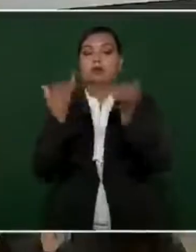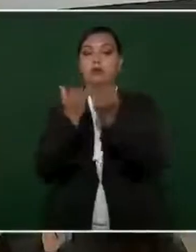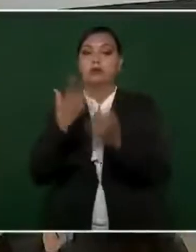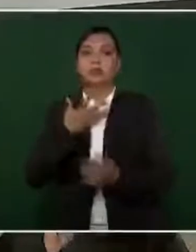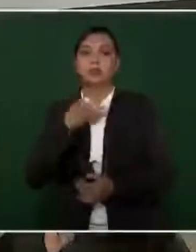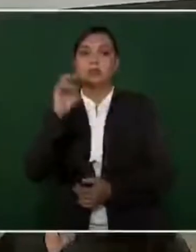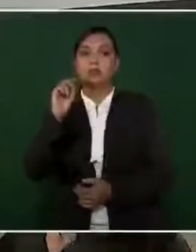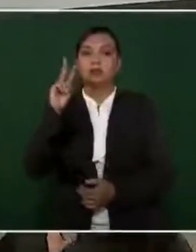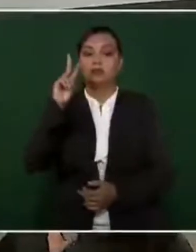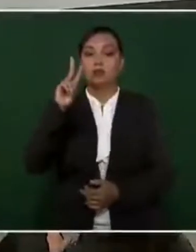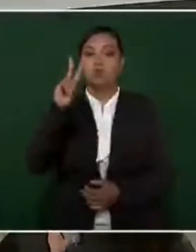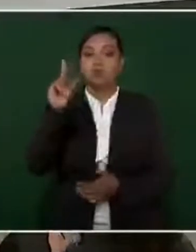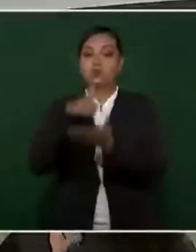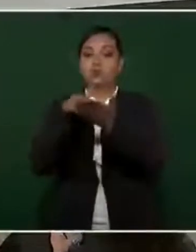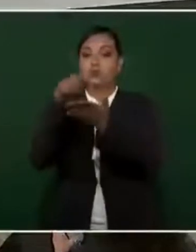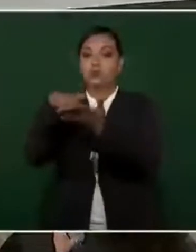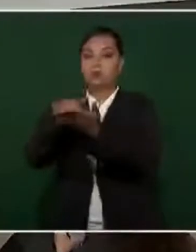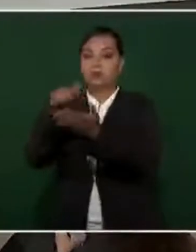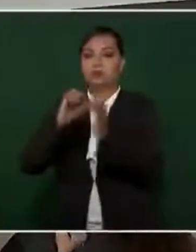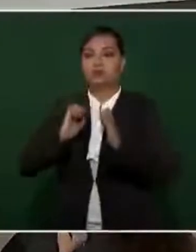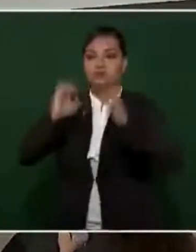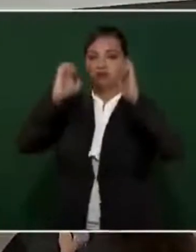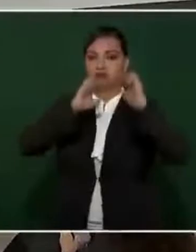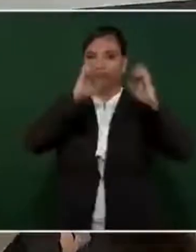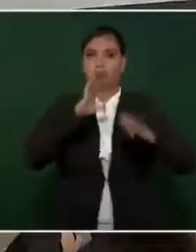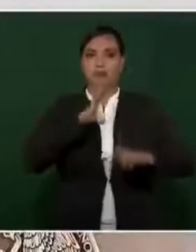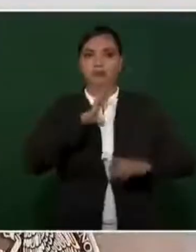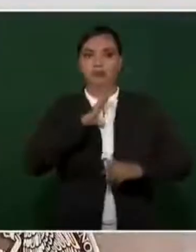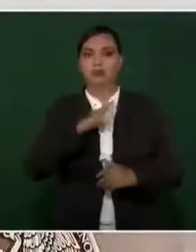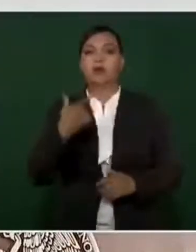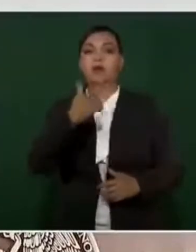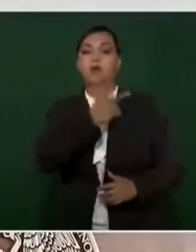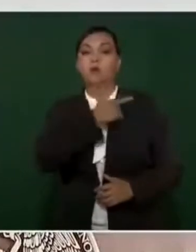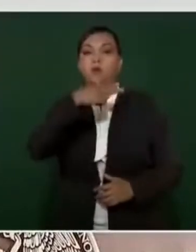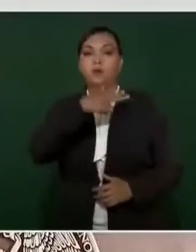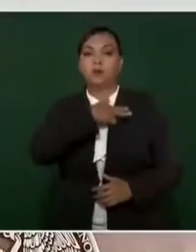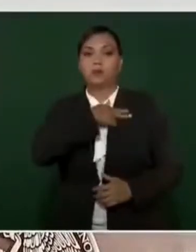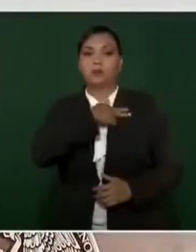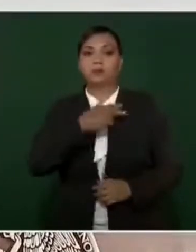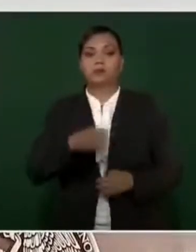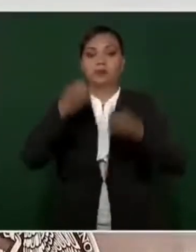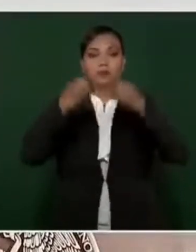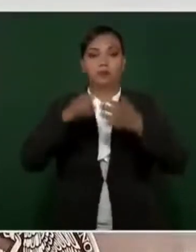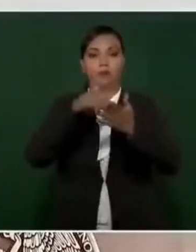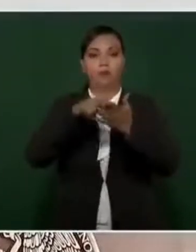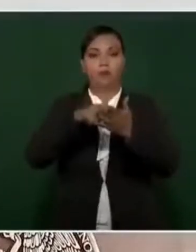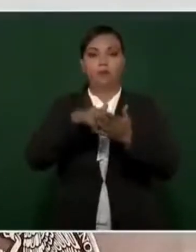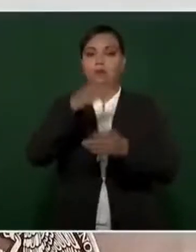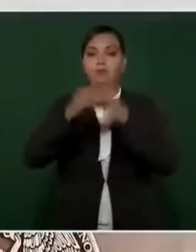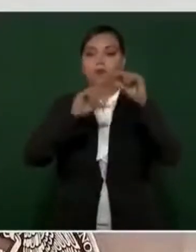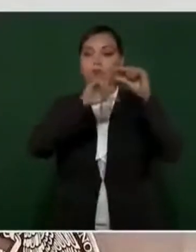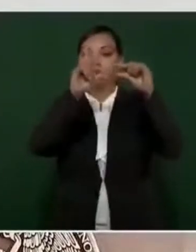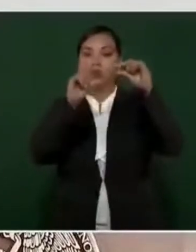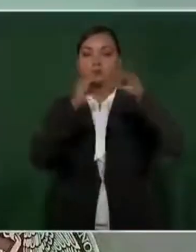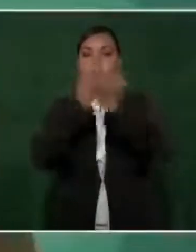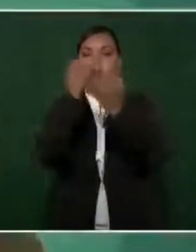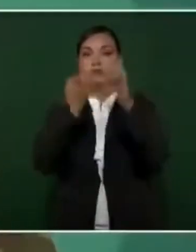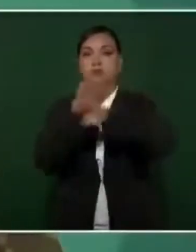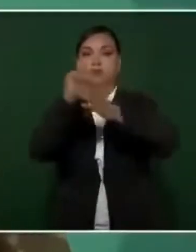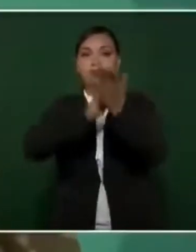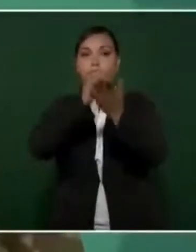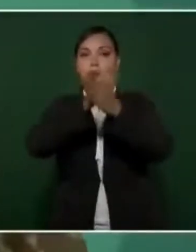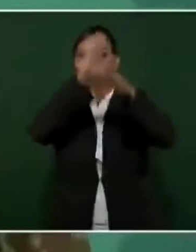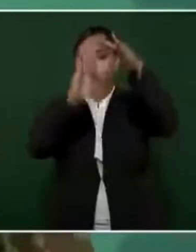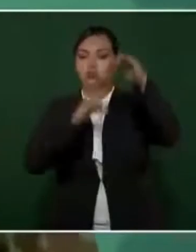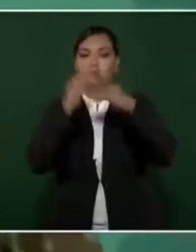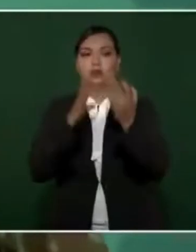instalaciones que estará la Guardia Nacional ocupando en todo el territorio tamaulipeco para tener una presencia